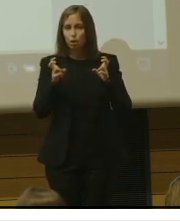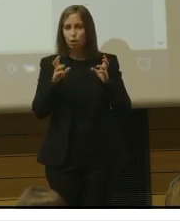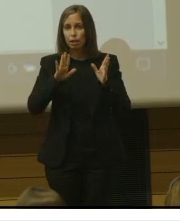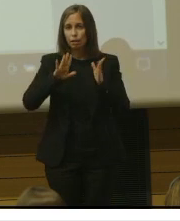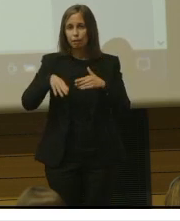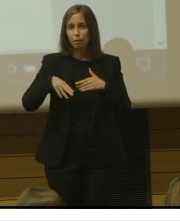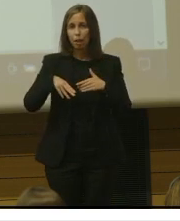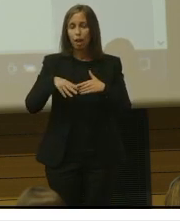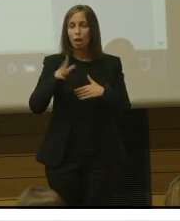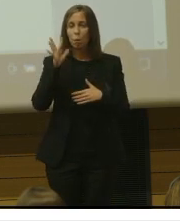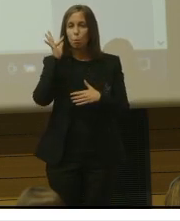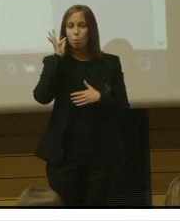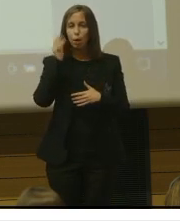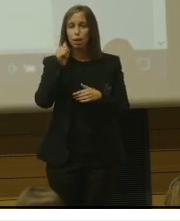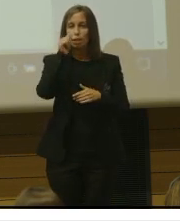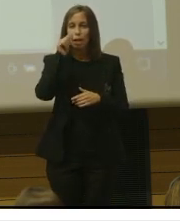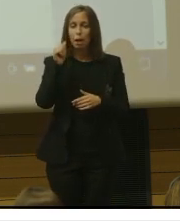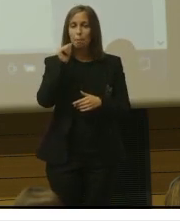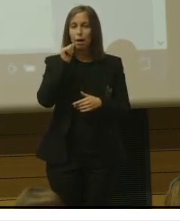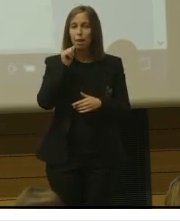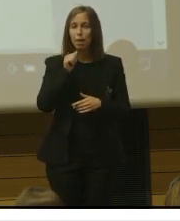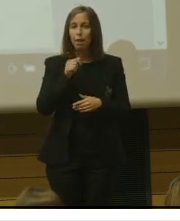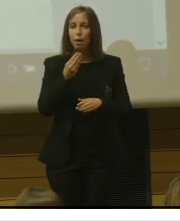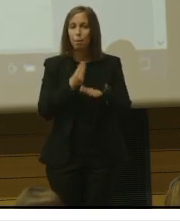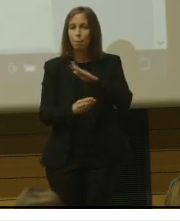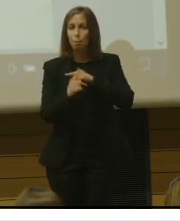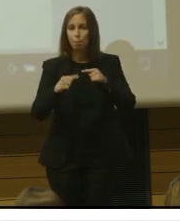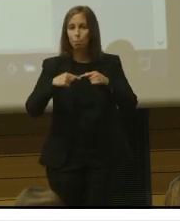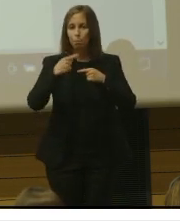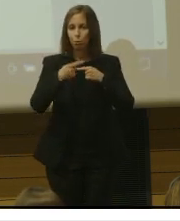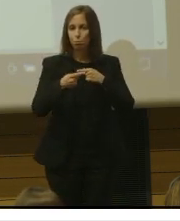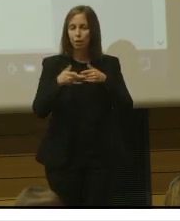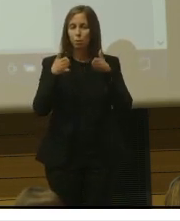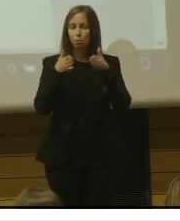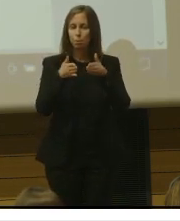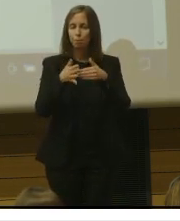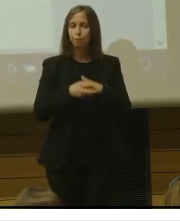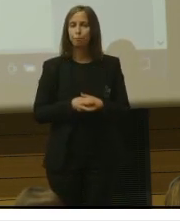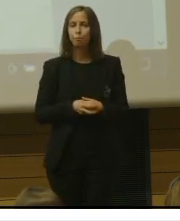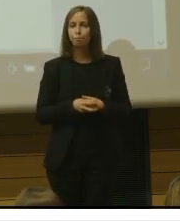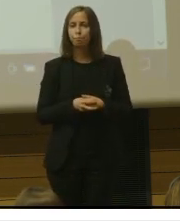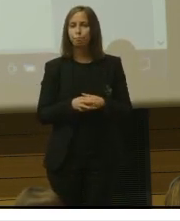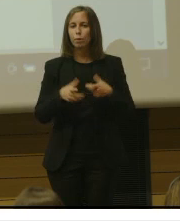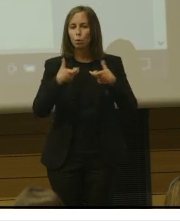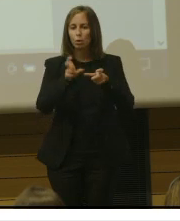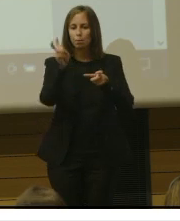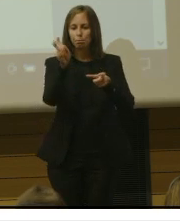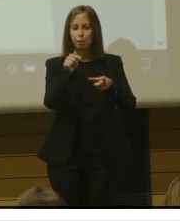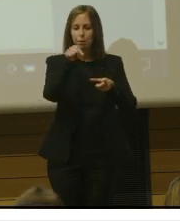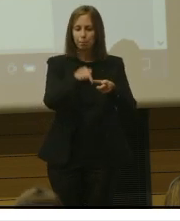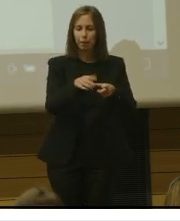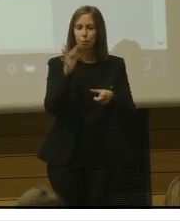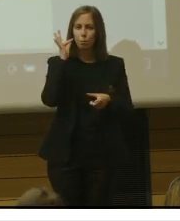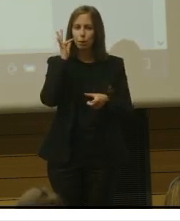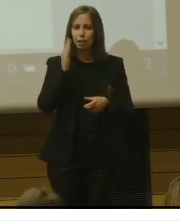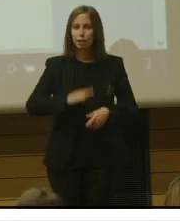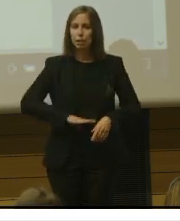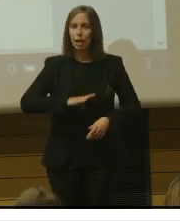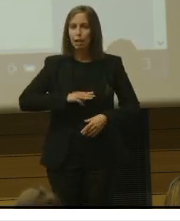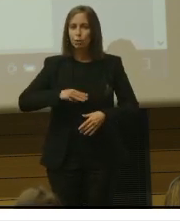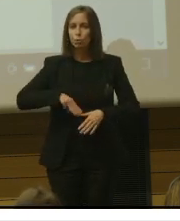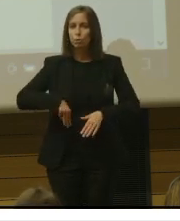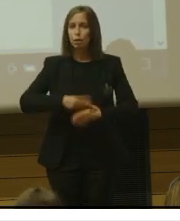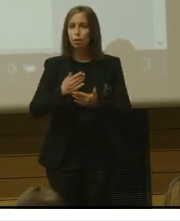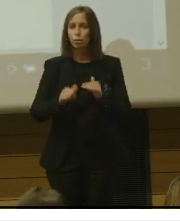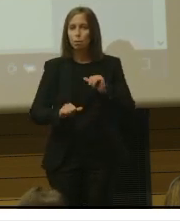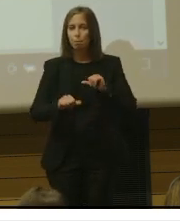llegamos a trabajar con las mujeres embarazadas y en periodo posparto, ¿vale? Entonces acuden a la unidad mujeres mayores de edad, de al menos 18